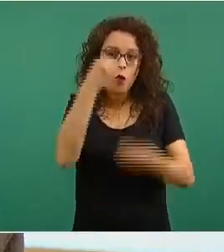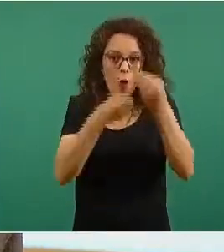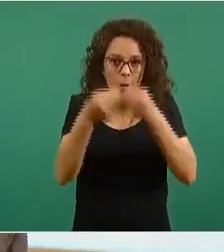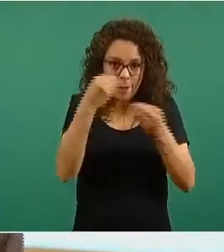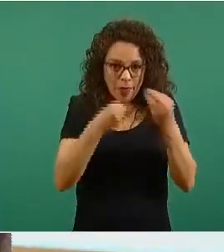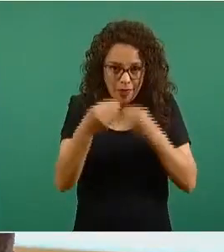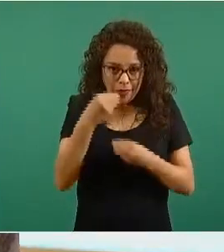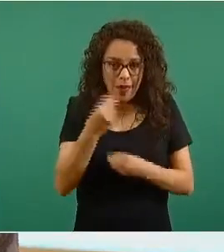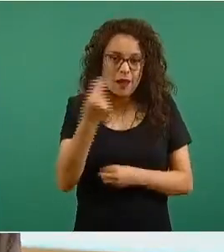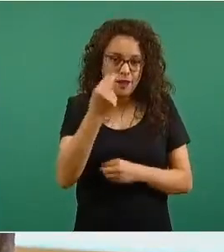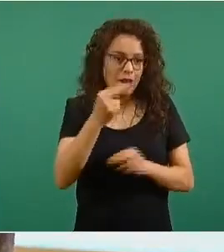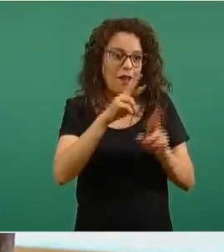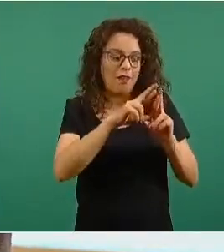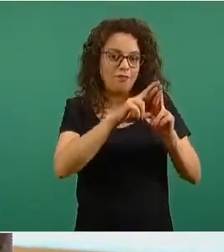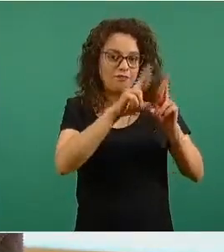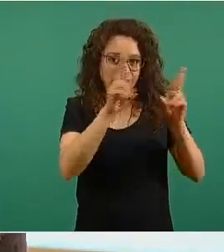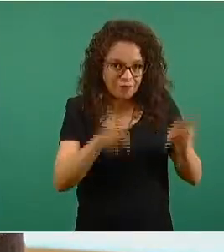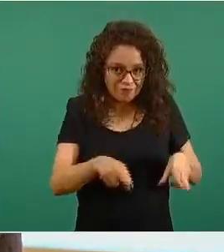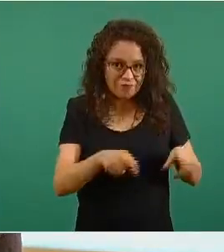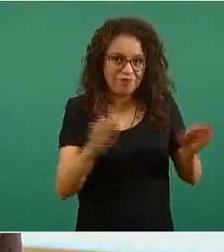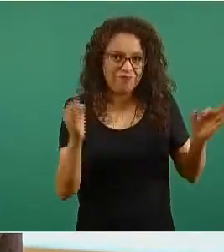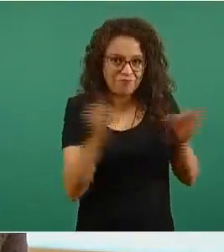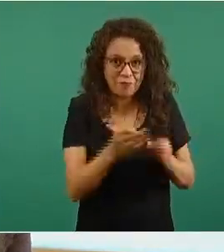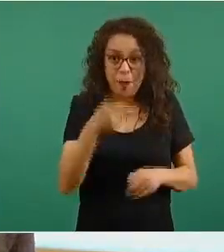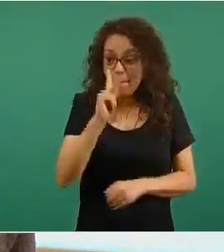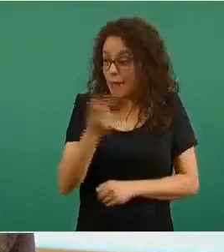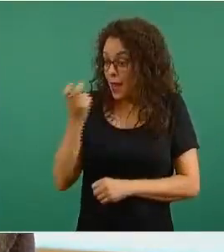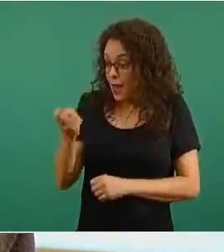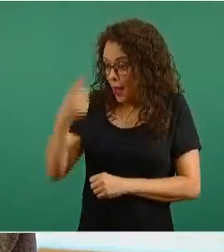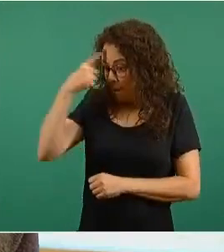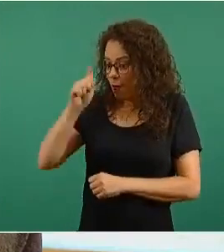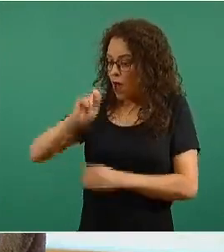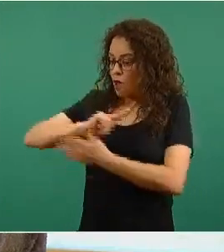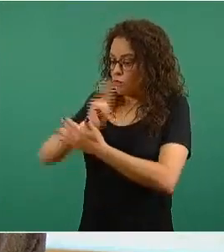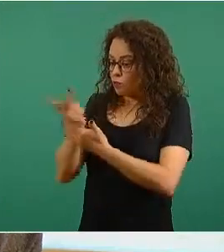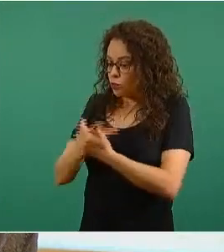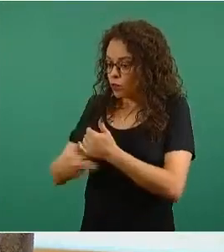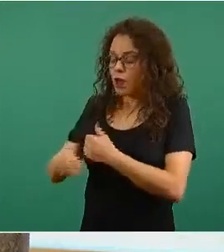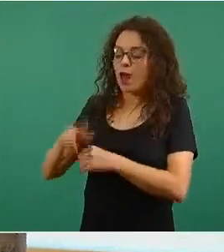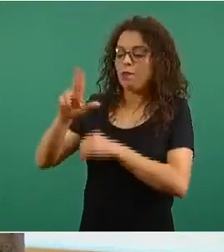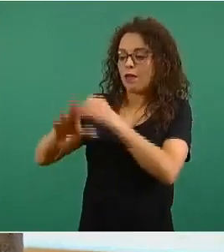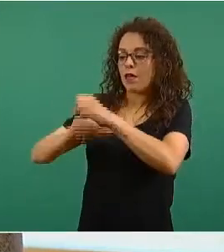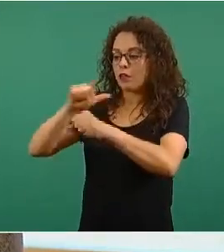alimentos, pero esta es una red de frío para las vacunas, para el Programa Nacional de Vacunación.